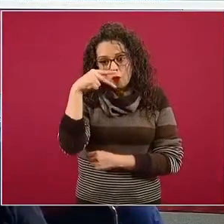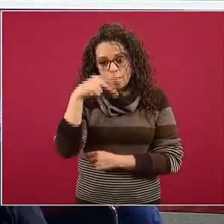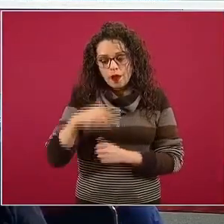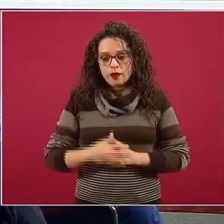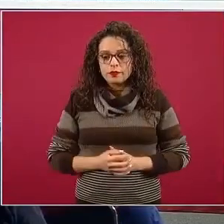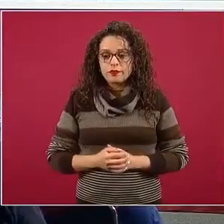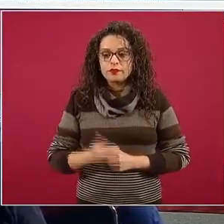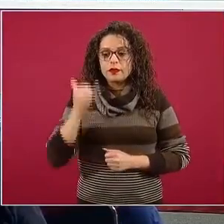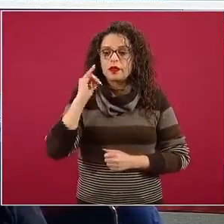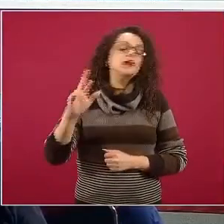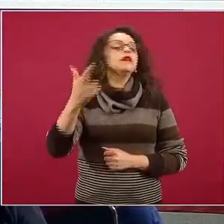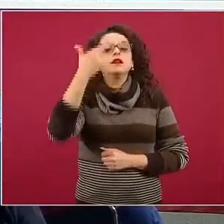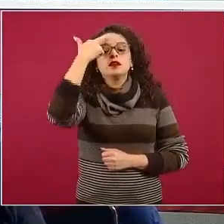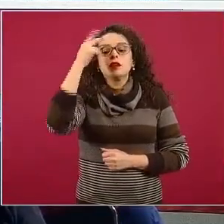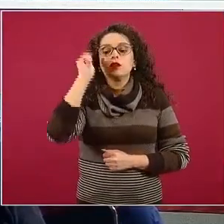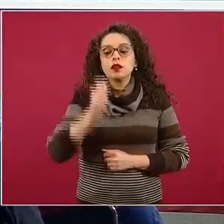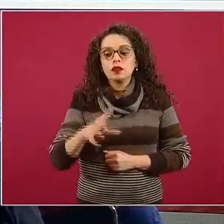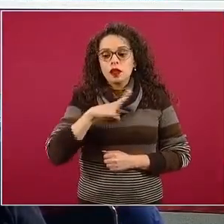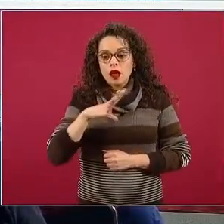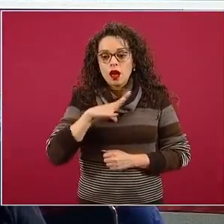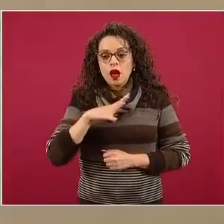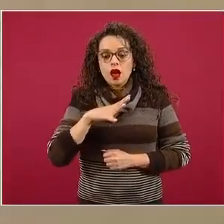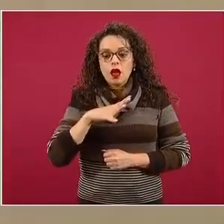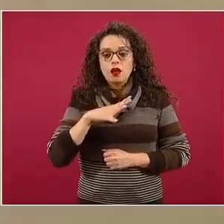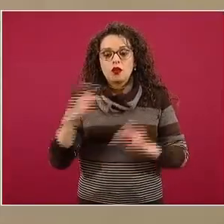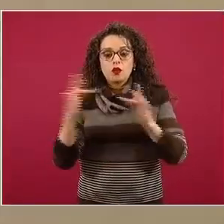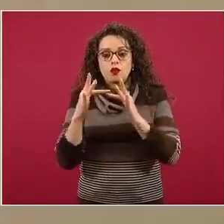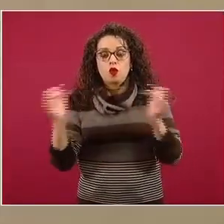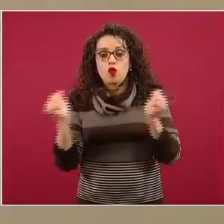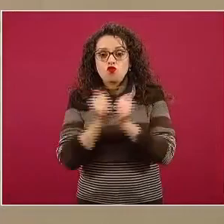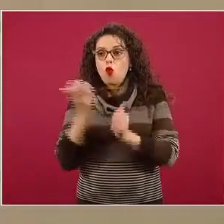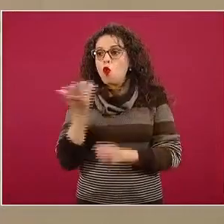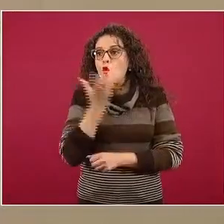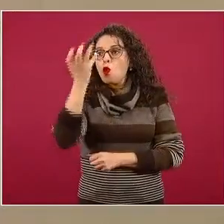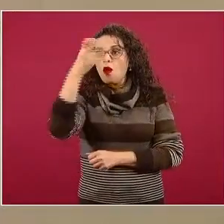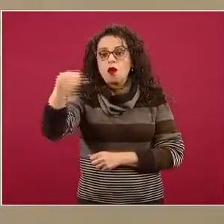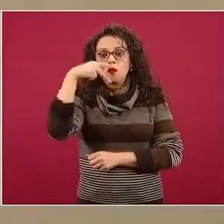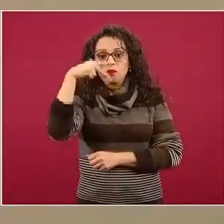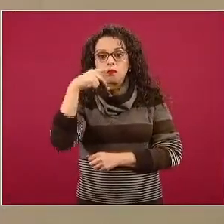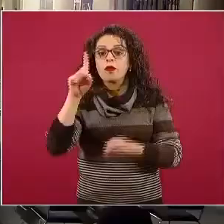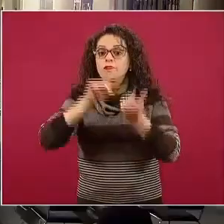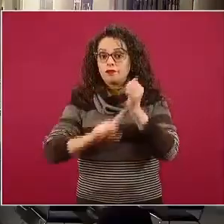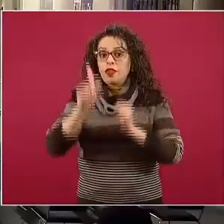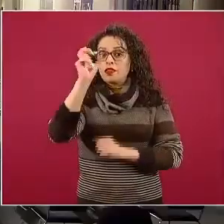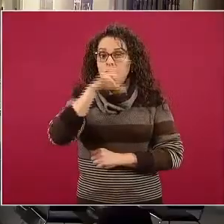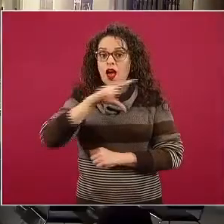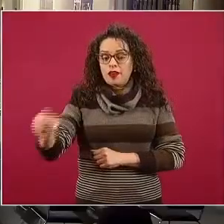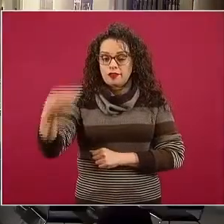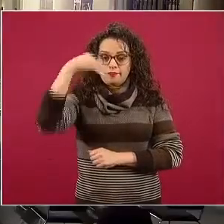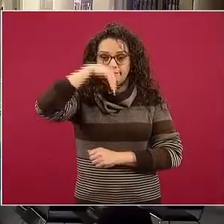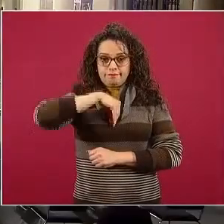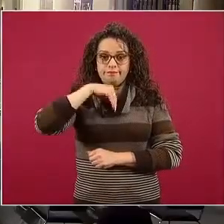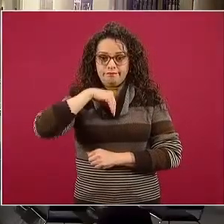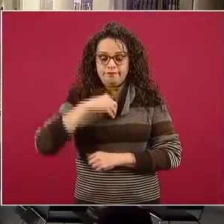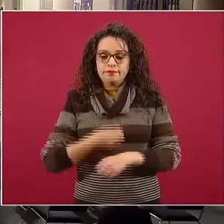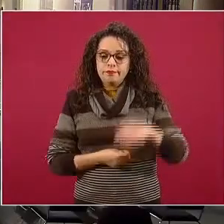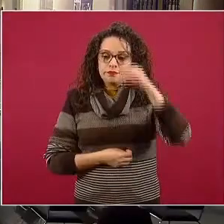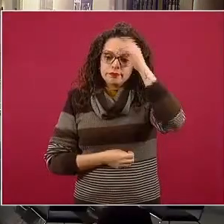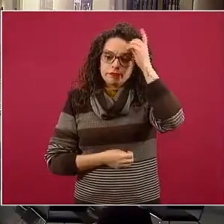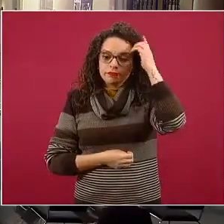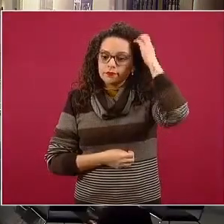exposición al humo de tabaco es dañino y perjudicial. Siguiente, por favor.